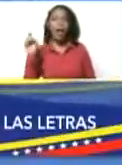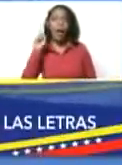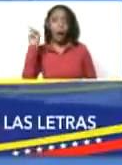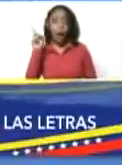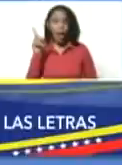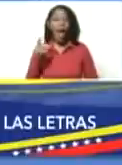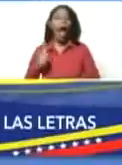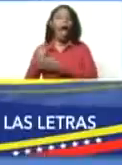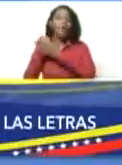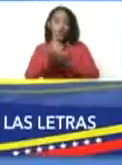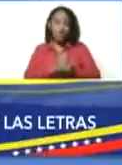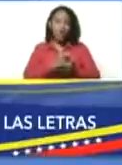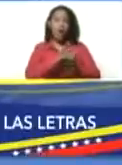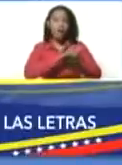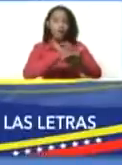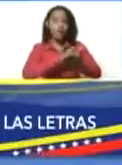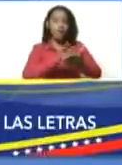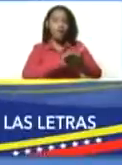Corredactor